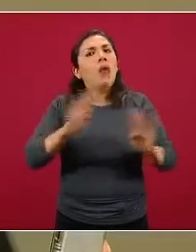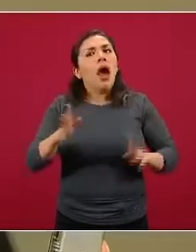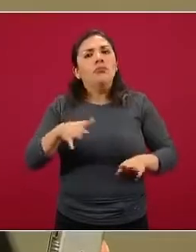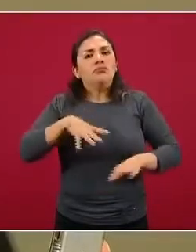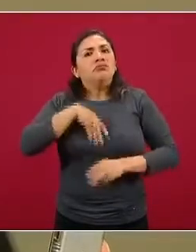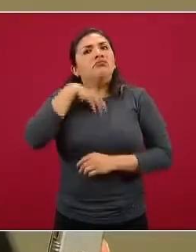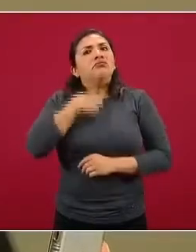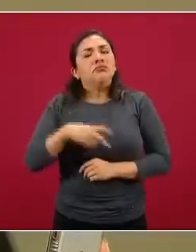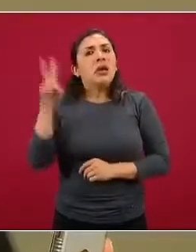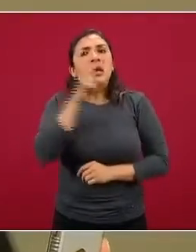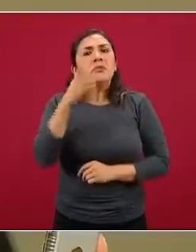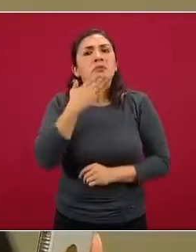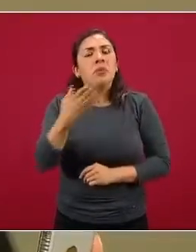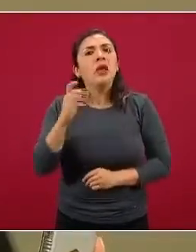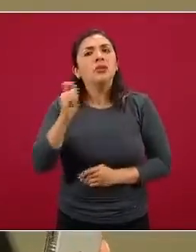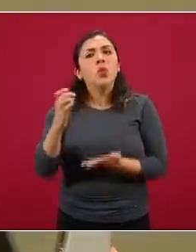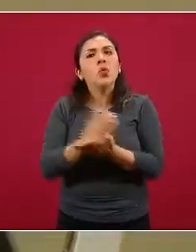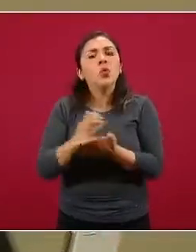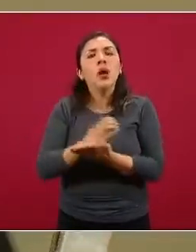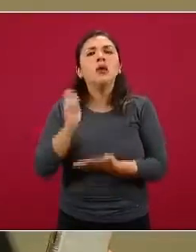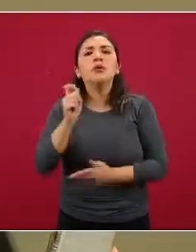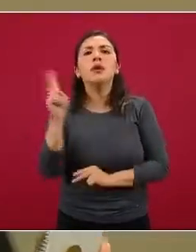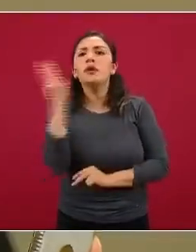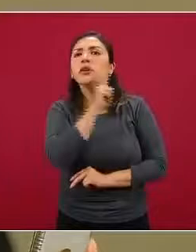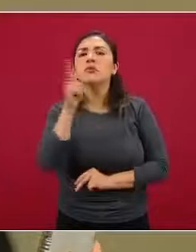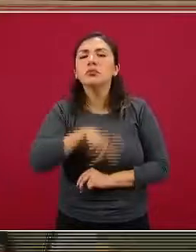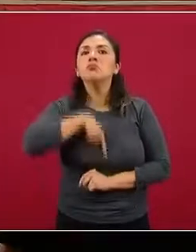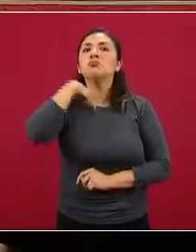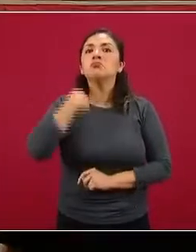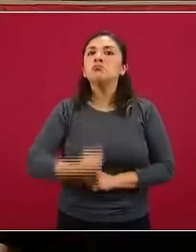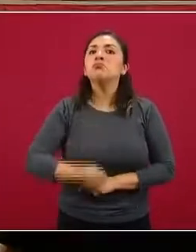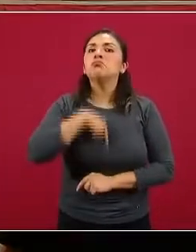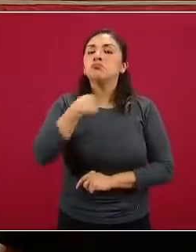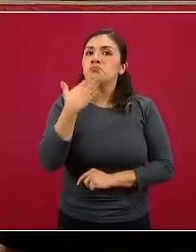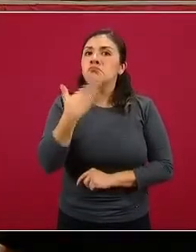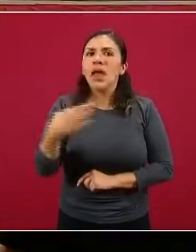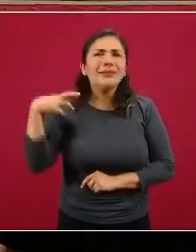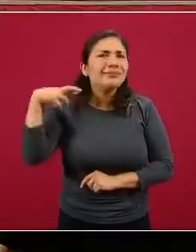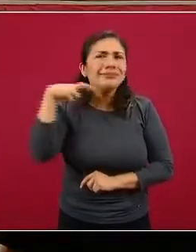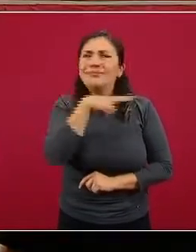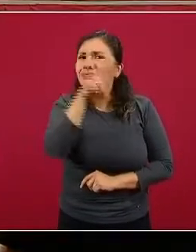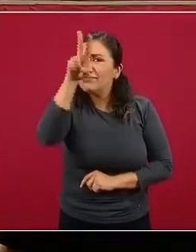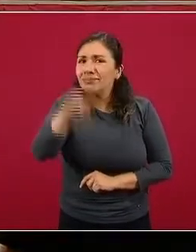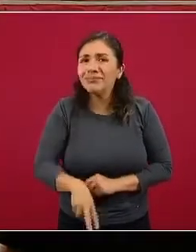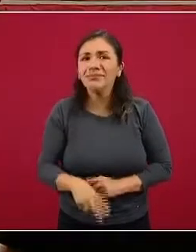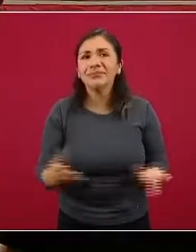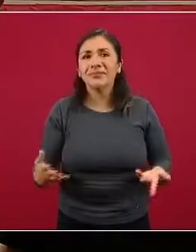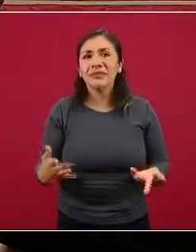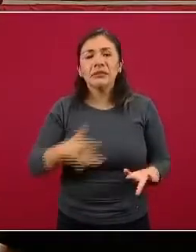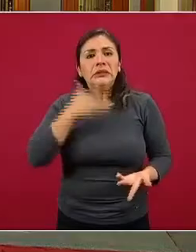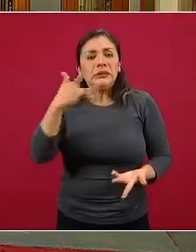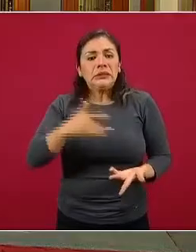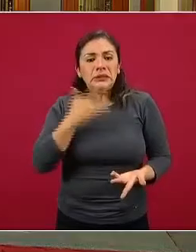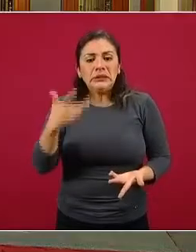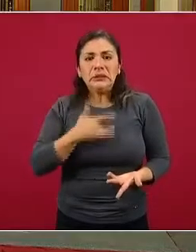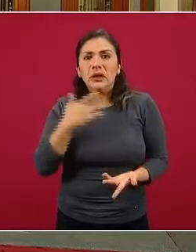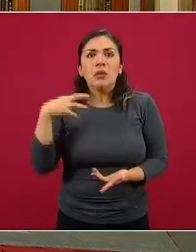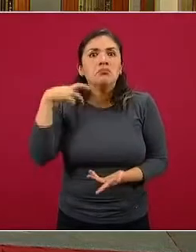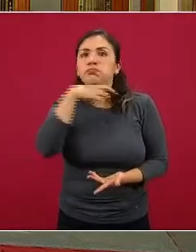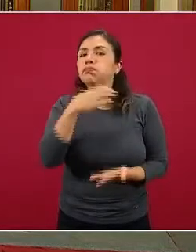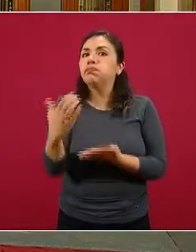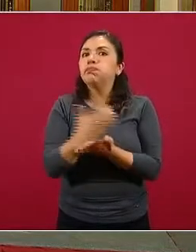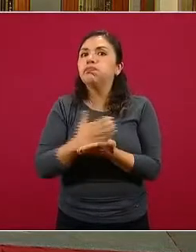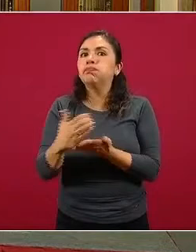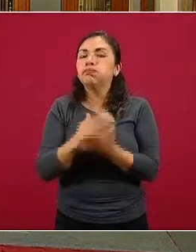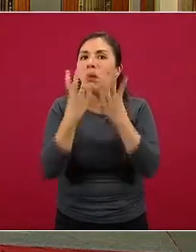júbilo, porque recupera su respiración con prontitud. Los síntomas